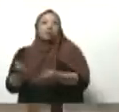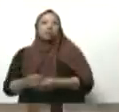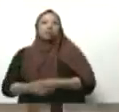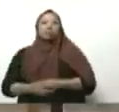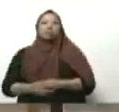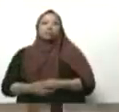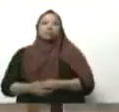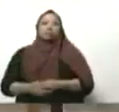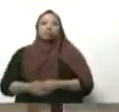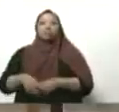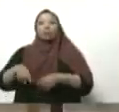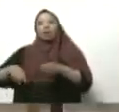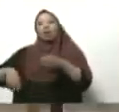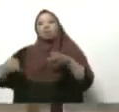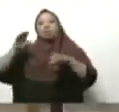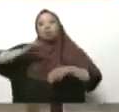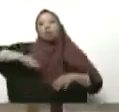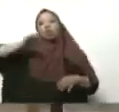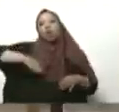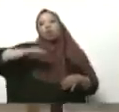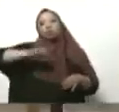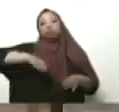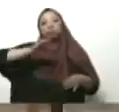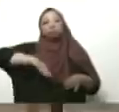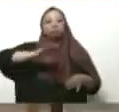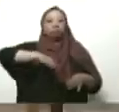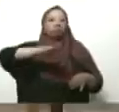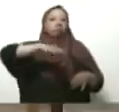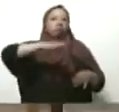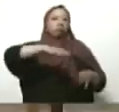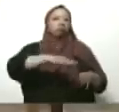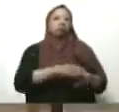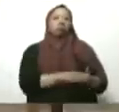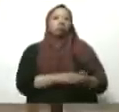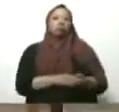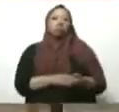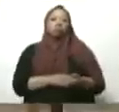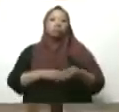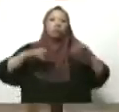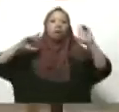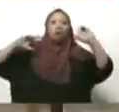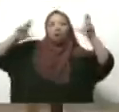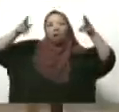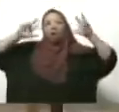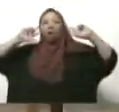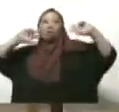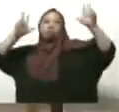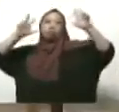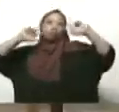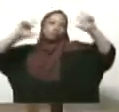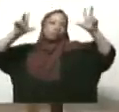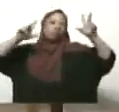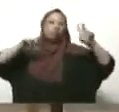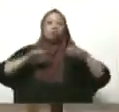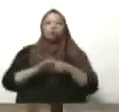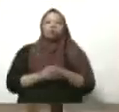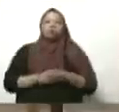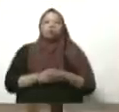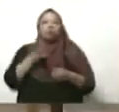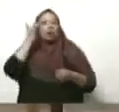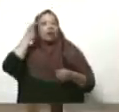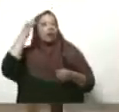pelota este hacían hacíamos cosas producto de nuestra